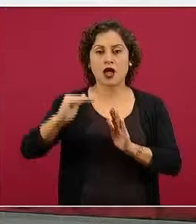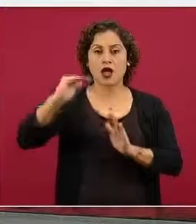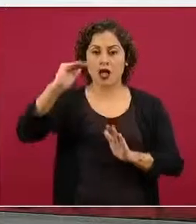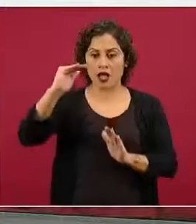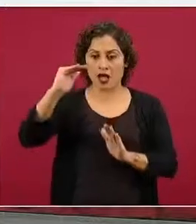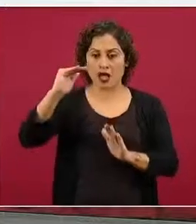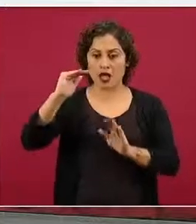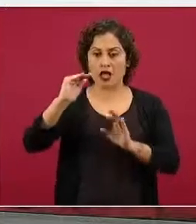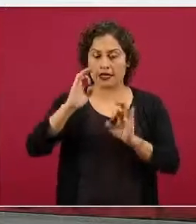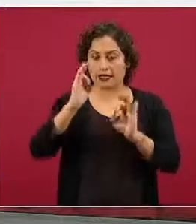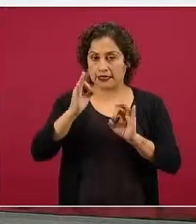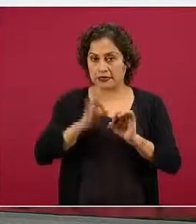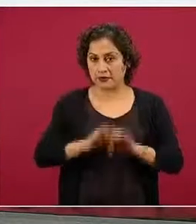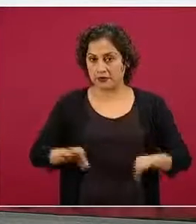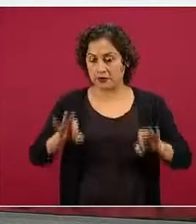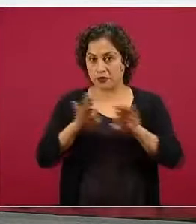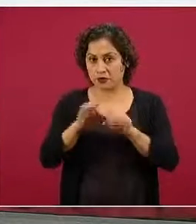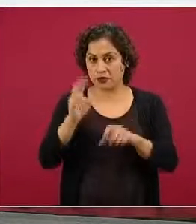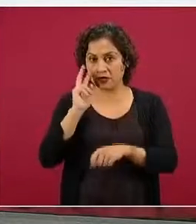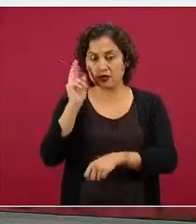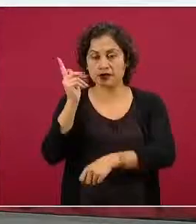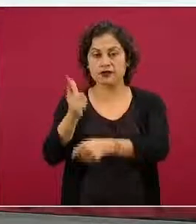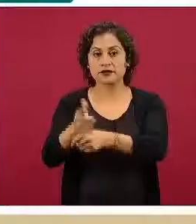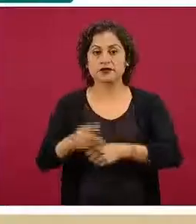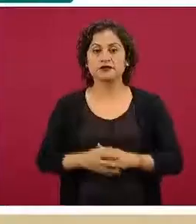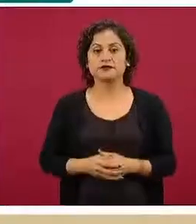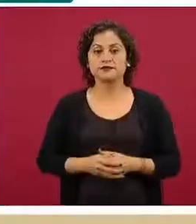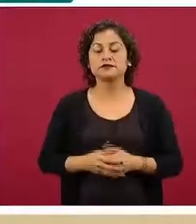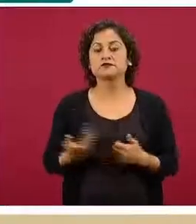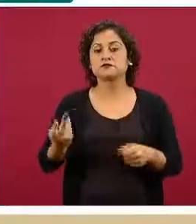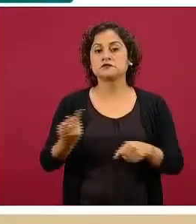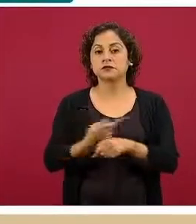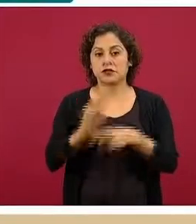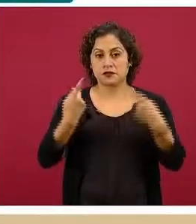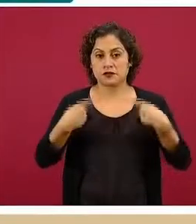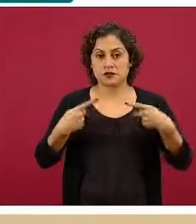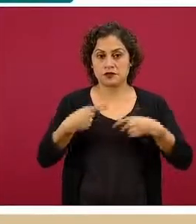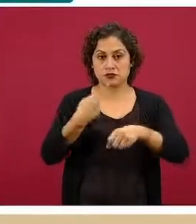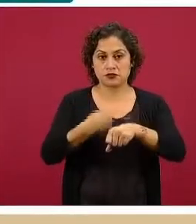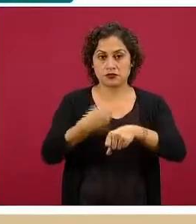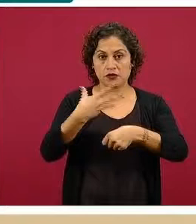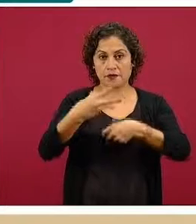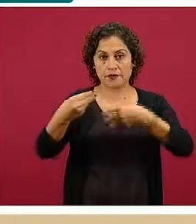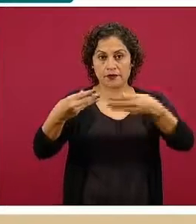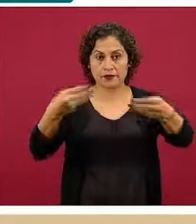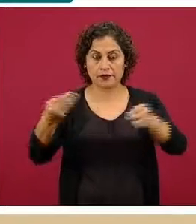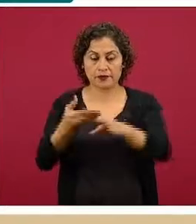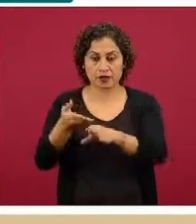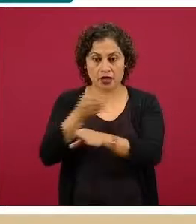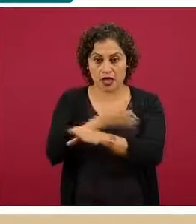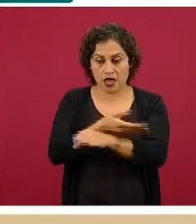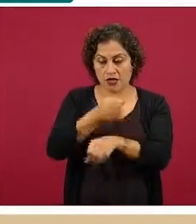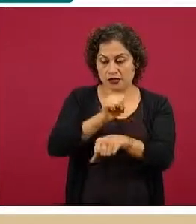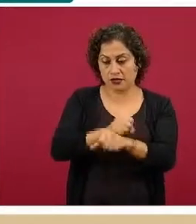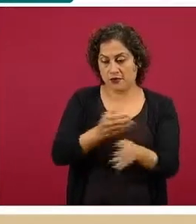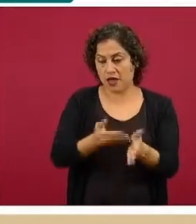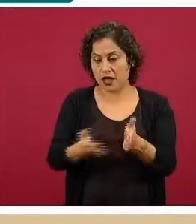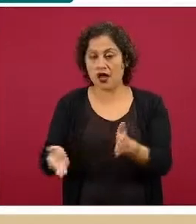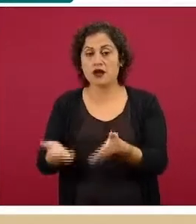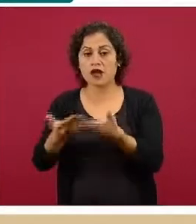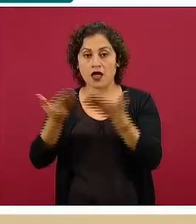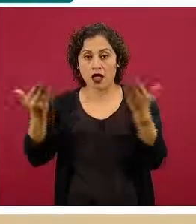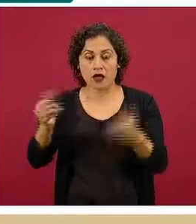importante en el número de casos notificados de una semana a otra antes del